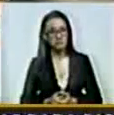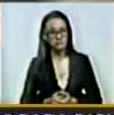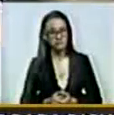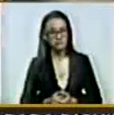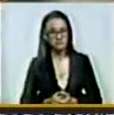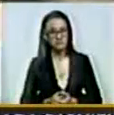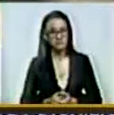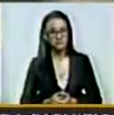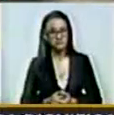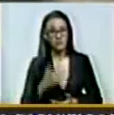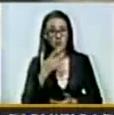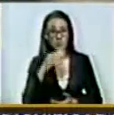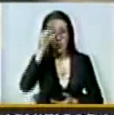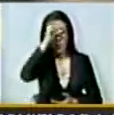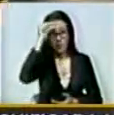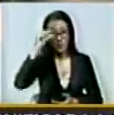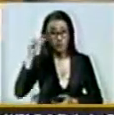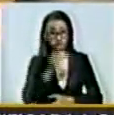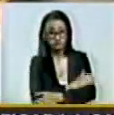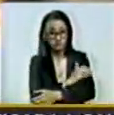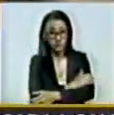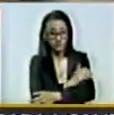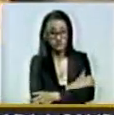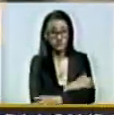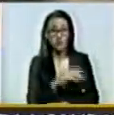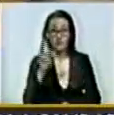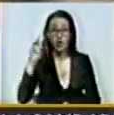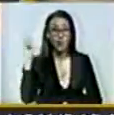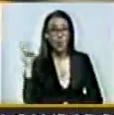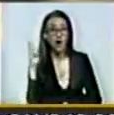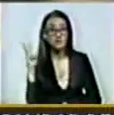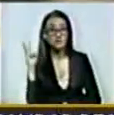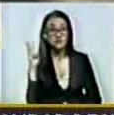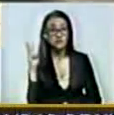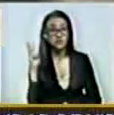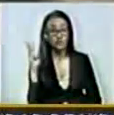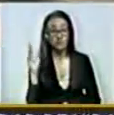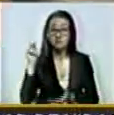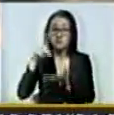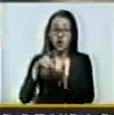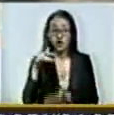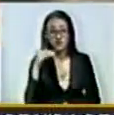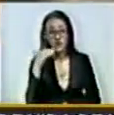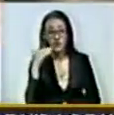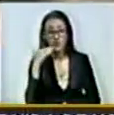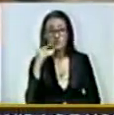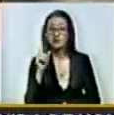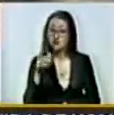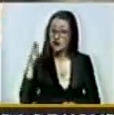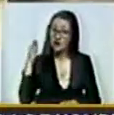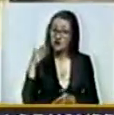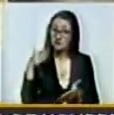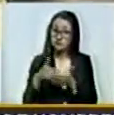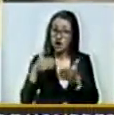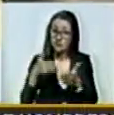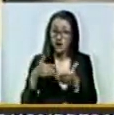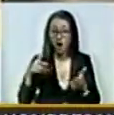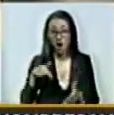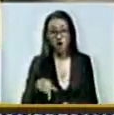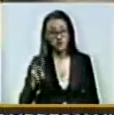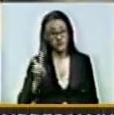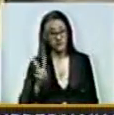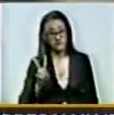particularmente al señor Julio Borges, que fue a Washington a pedirlo y lo han complacido. Ahí están las sanciones contra el país donde nacieron.